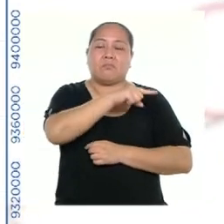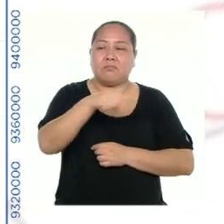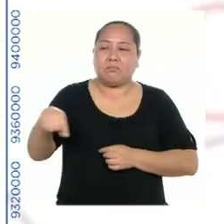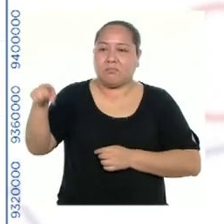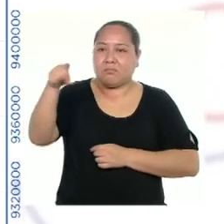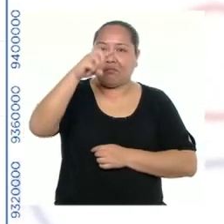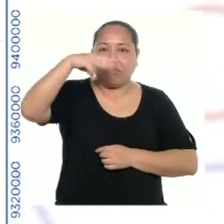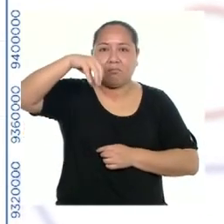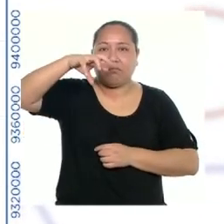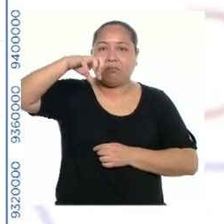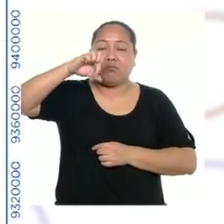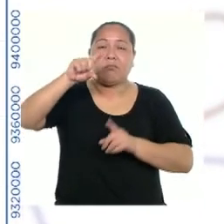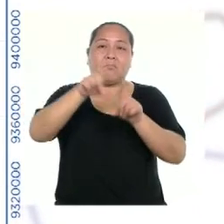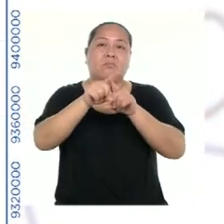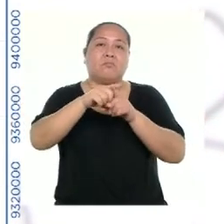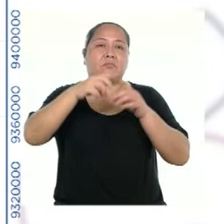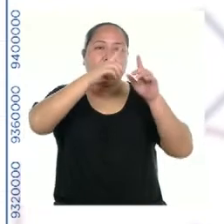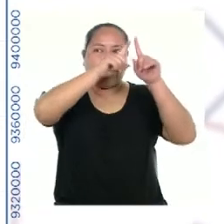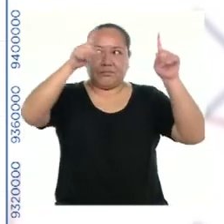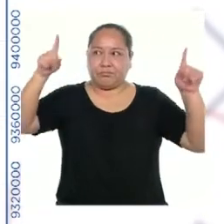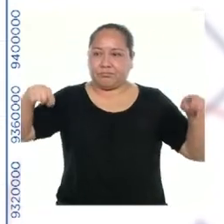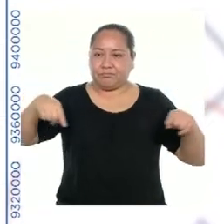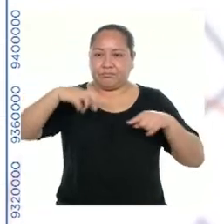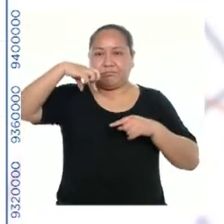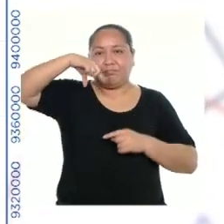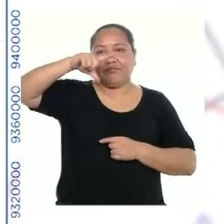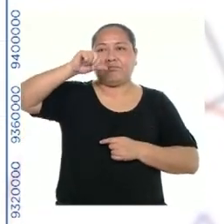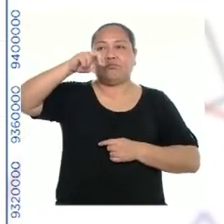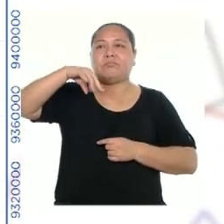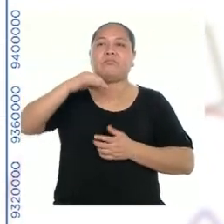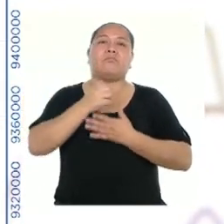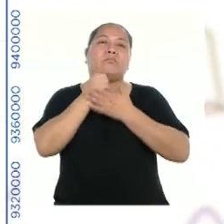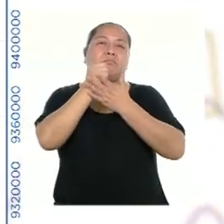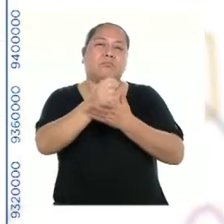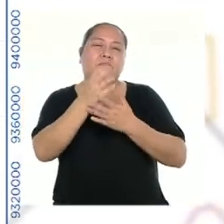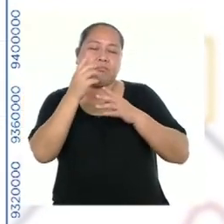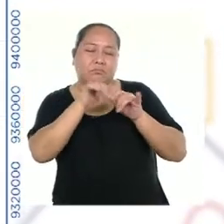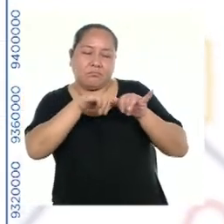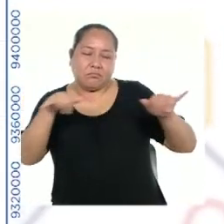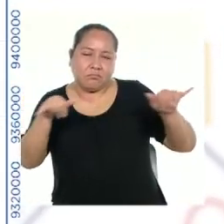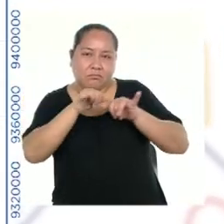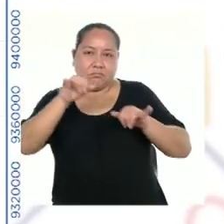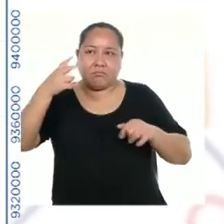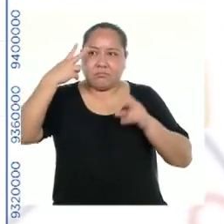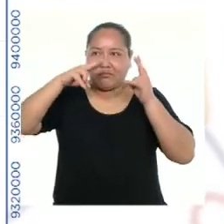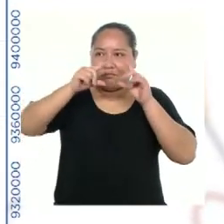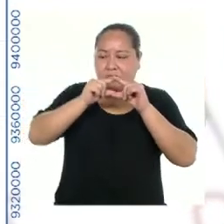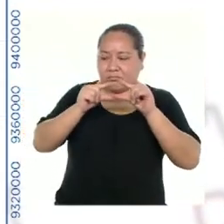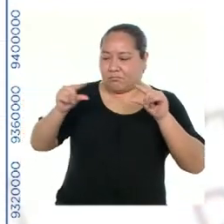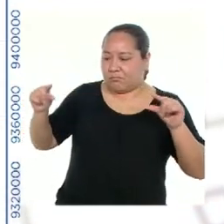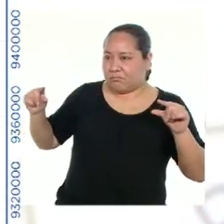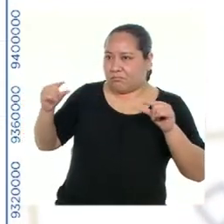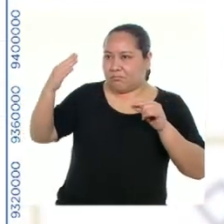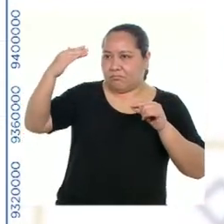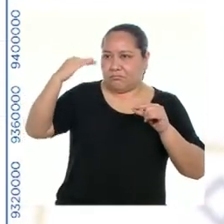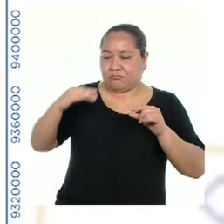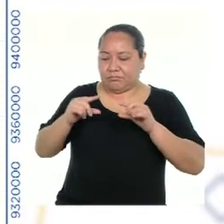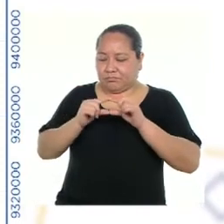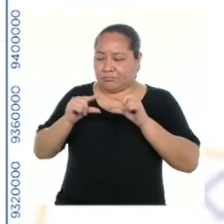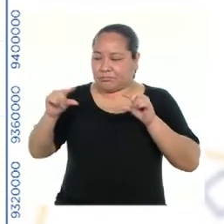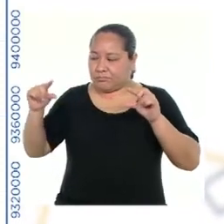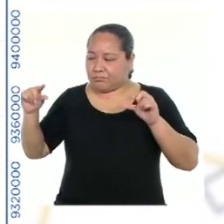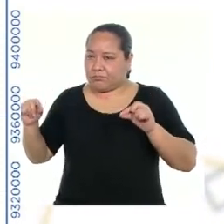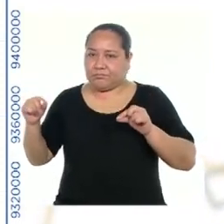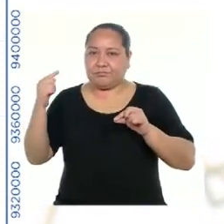y planos porque facilita las mediciones, dado que es muy visual. Esta es una línea situada en el mapa,